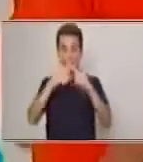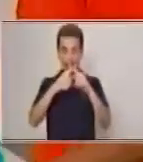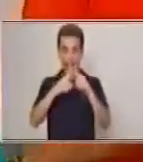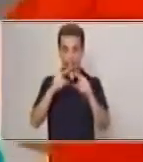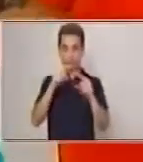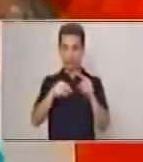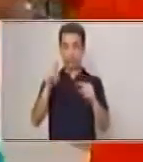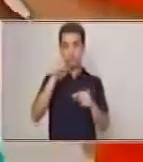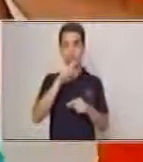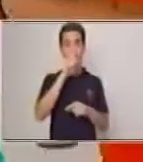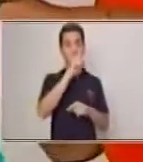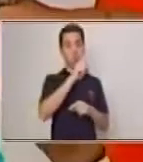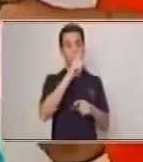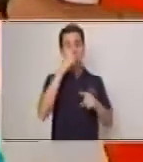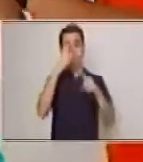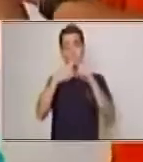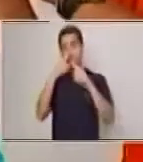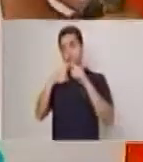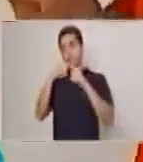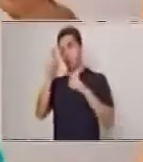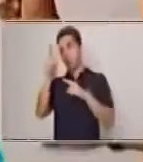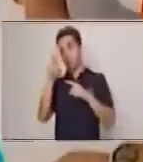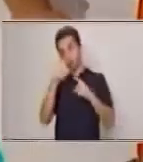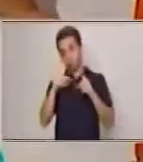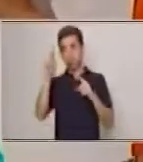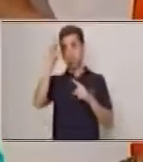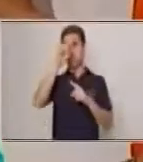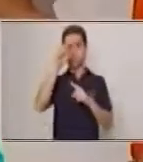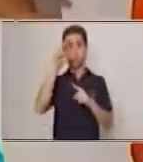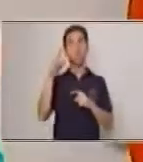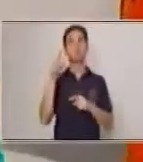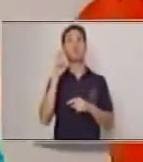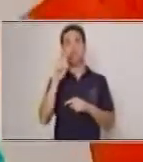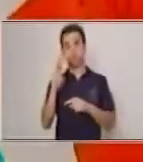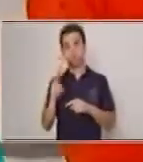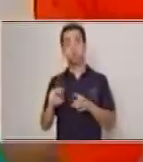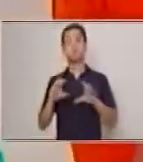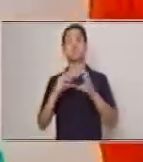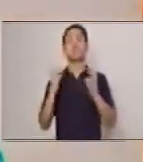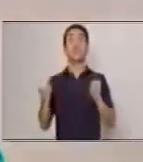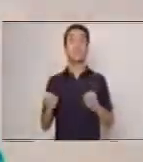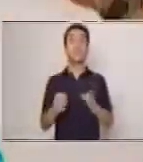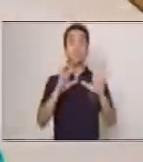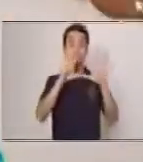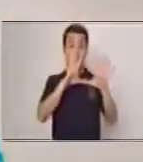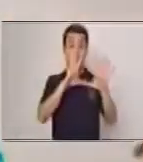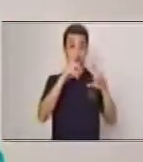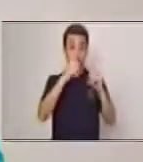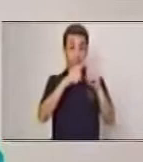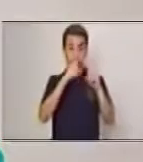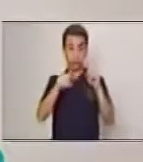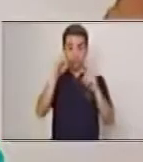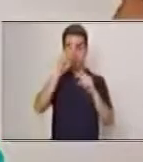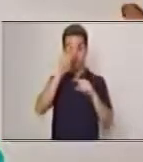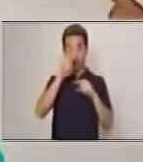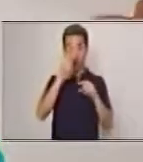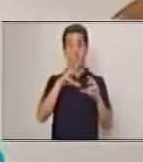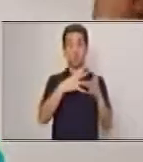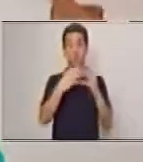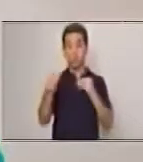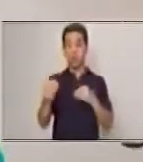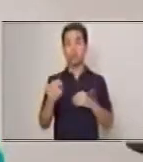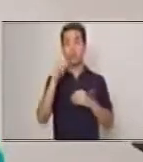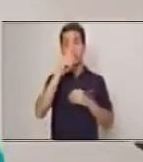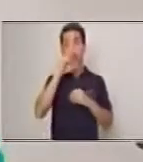1 por 2, 1 por la potencia cuadrada, 1 por 2, 2. Entonces 10x elevado al cuadrado es